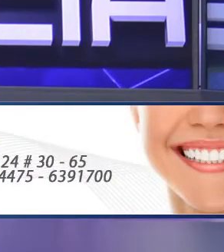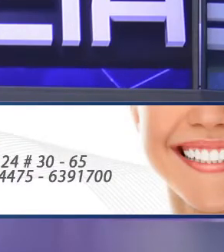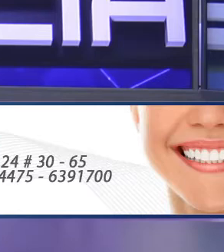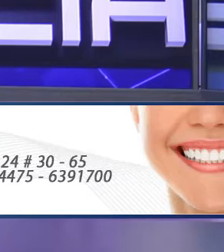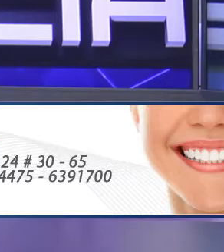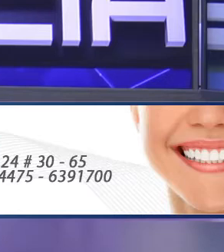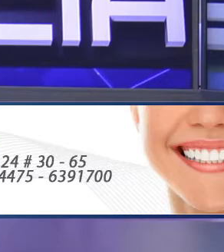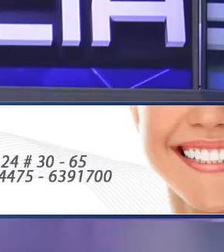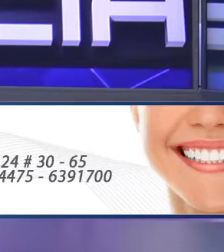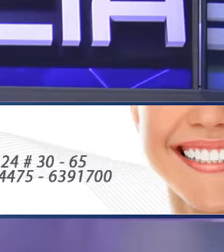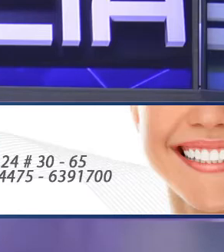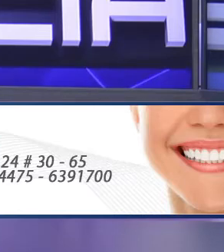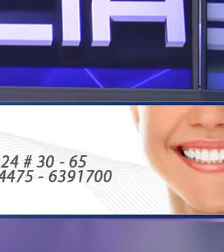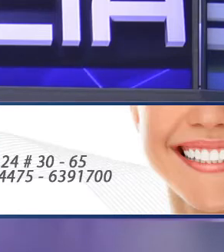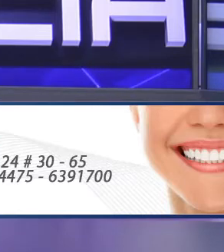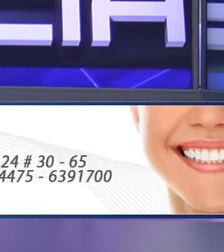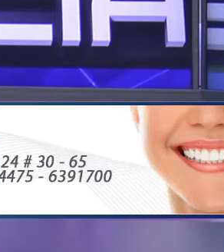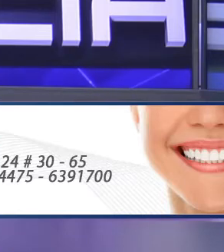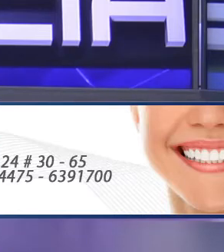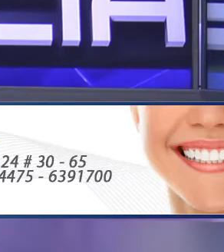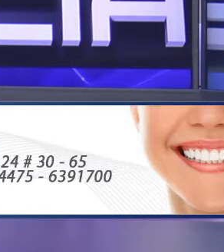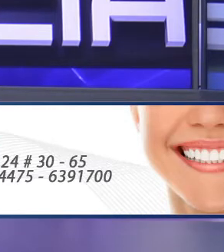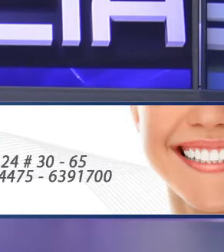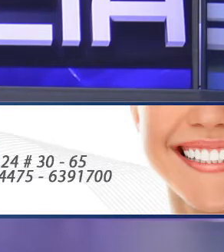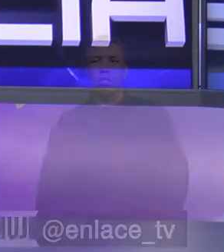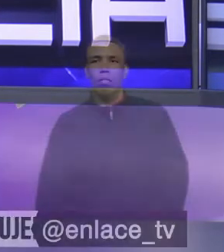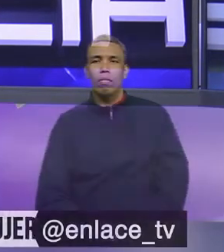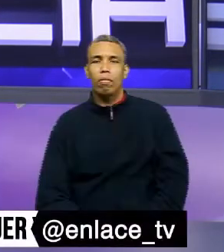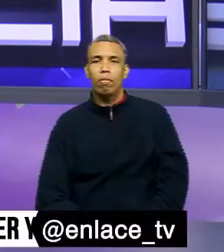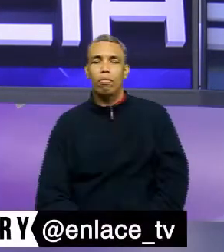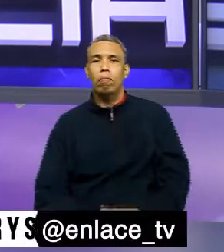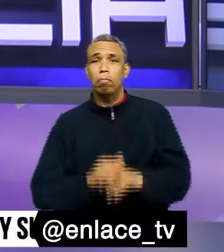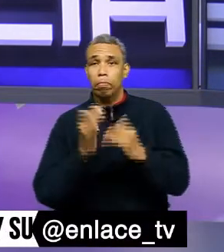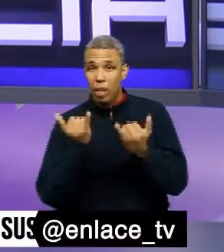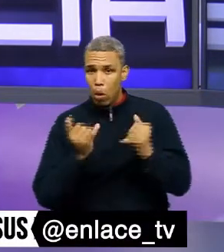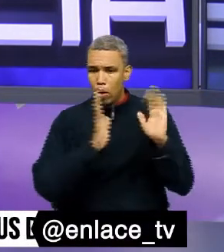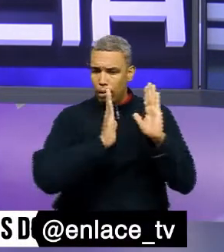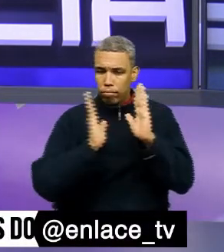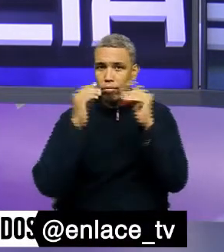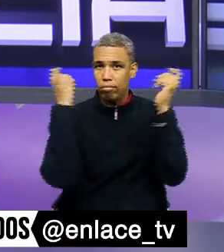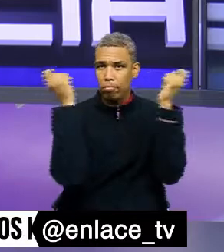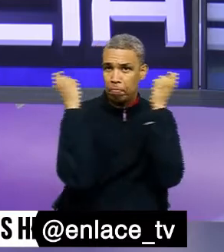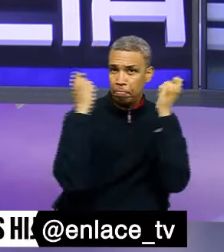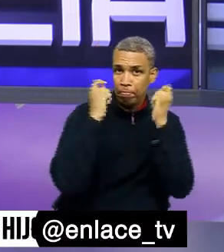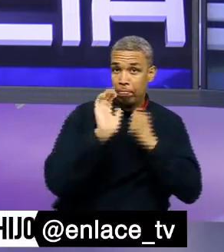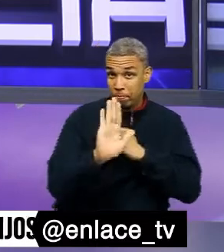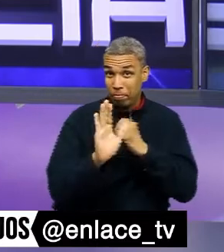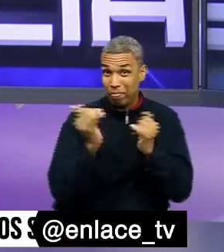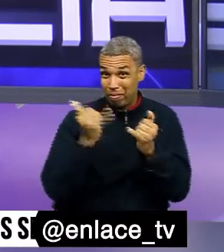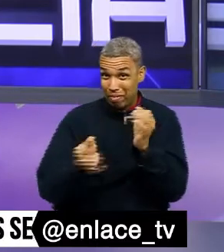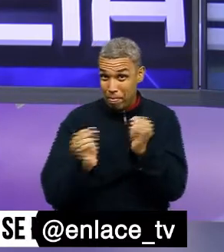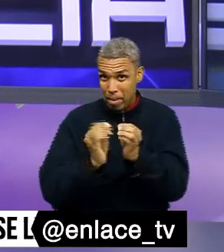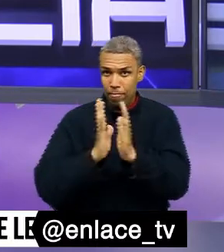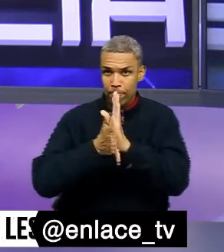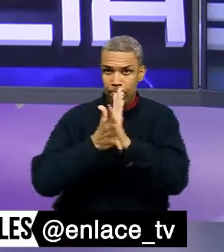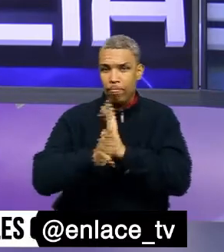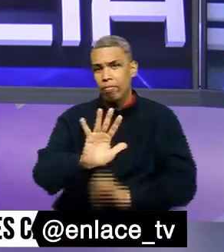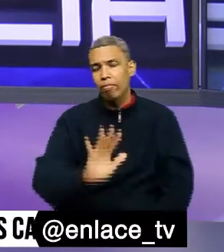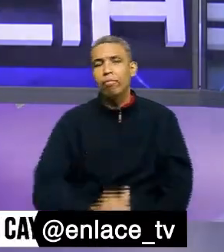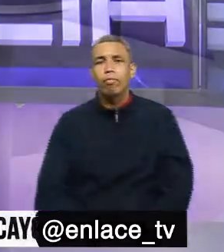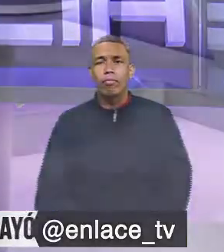a la vista. Crom, odontología especializada. Hacemos un reconocimiento a los que hacen posible el noticiero que usted quiere ver y ya regresamos con más Enlace